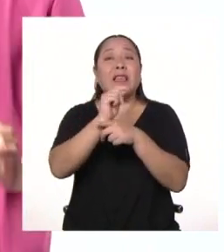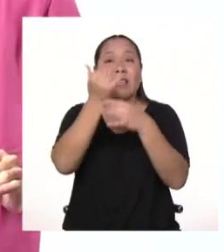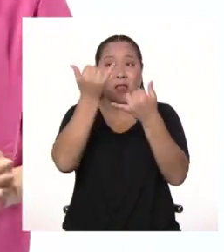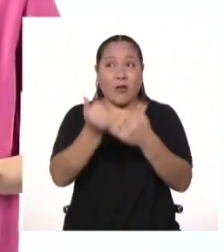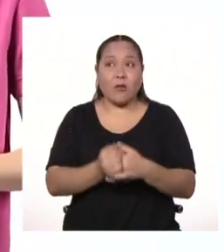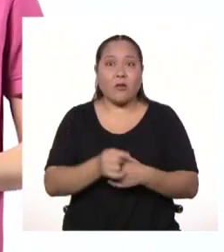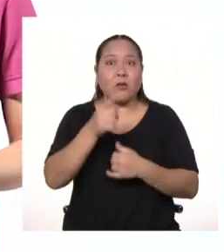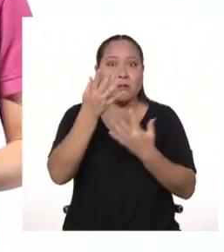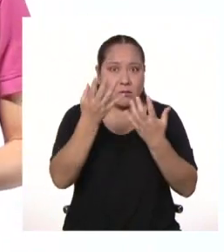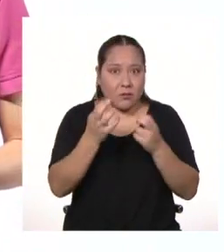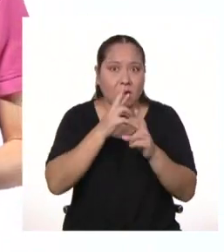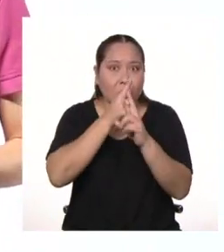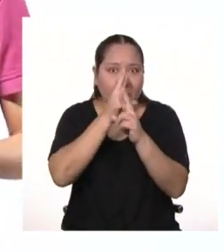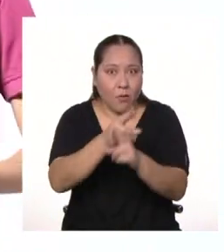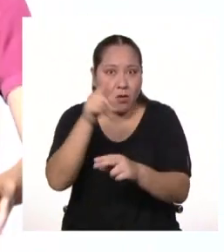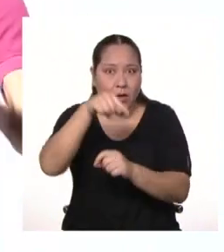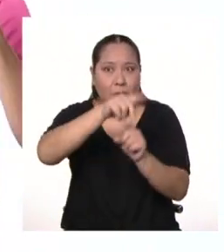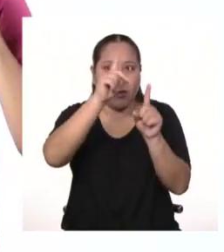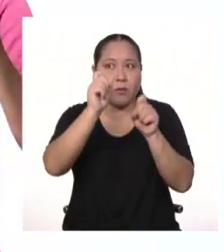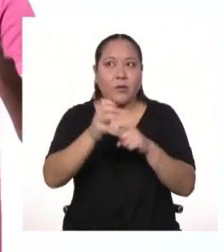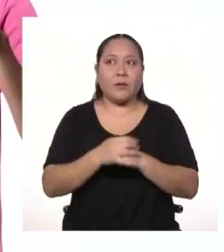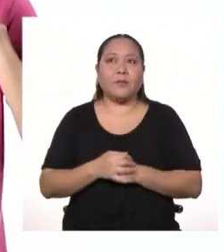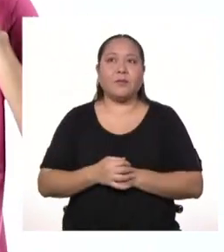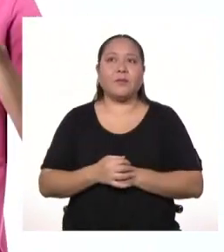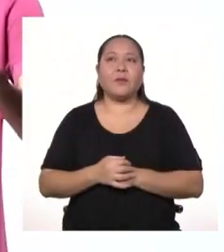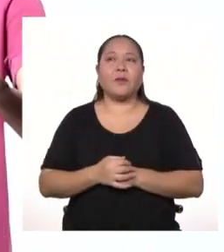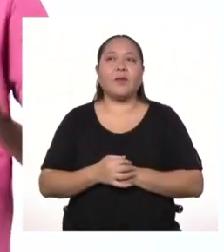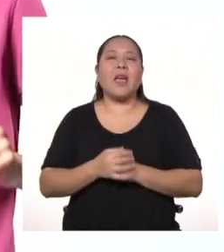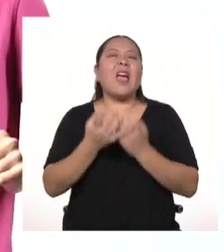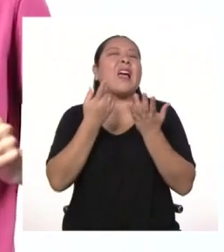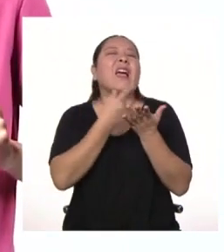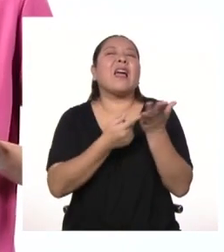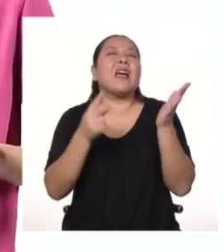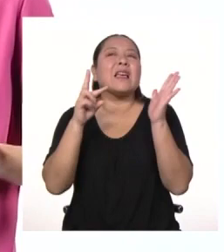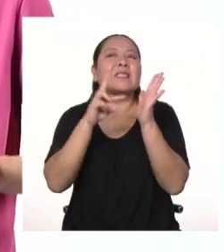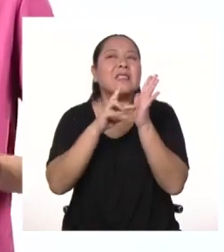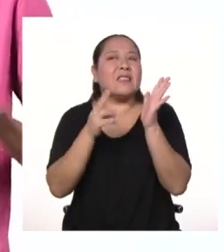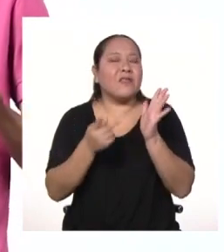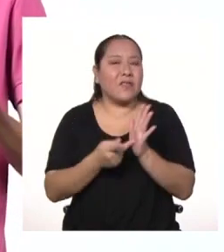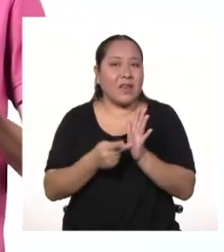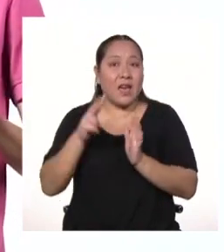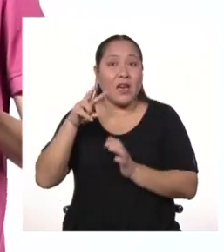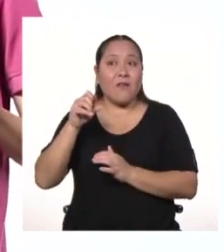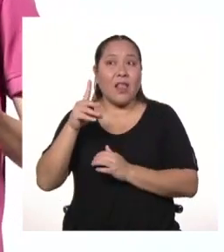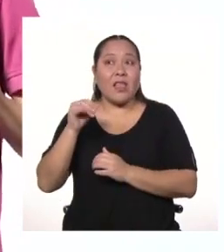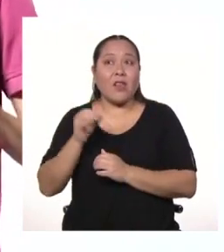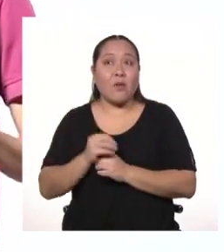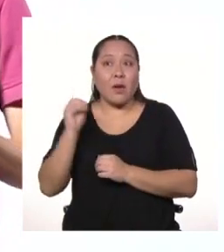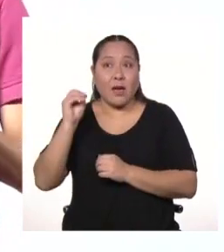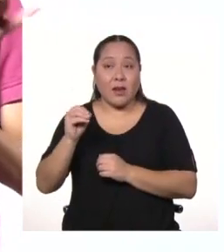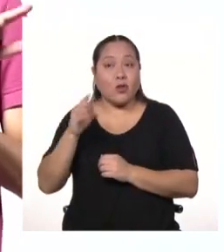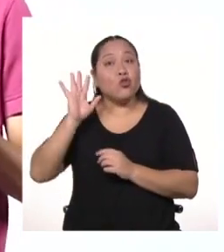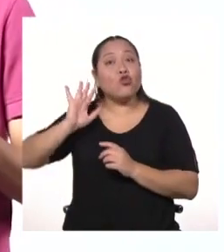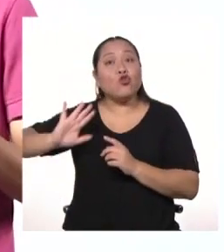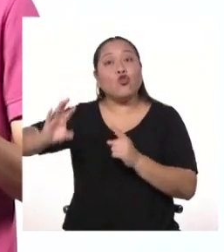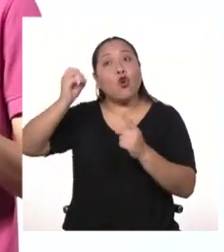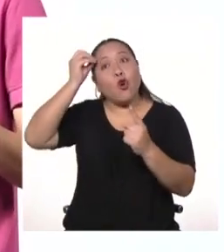Quiero que respondan a la siguiente pregunta. ¿Qué significa que Abraham Valdelomar haya tenido el objetivo